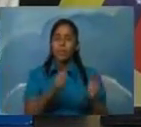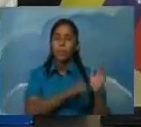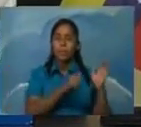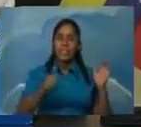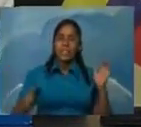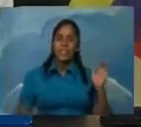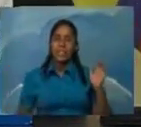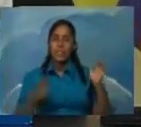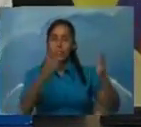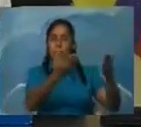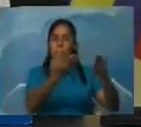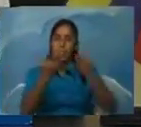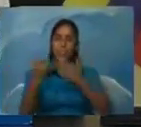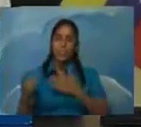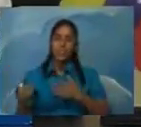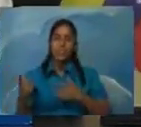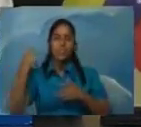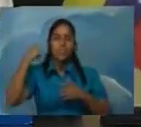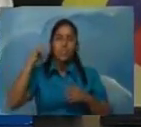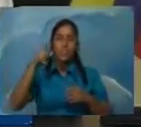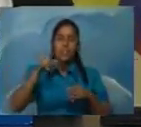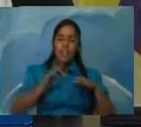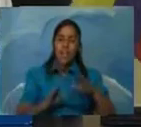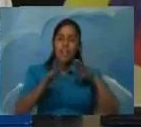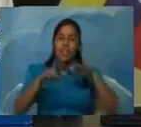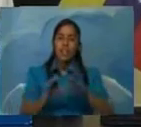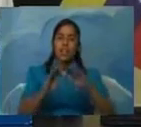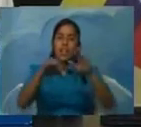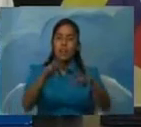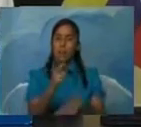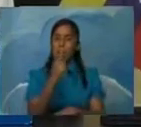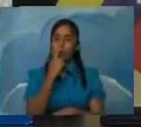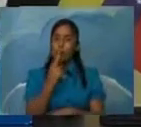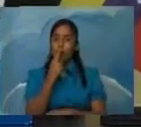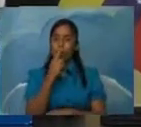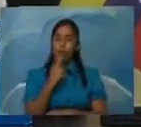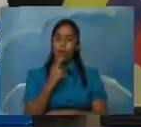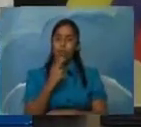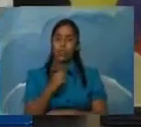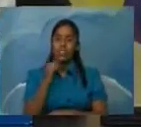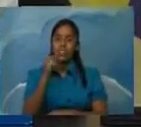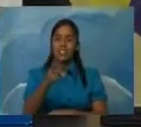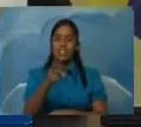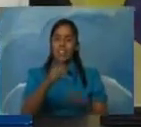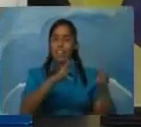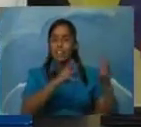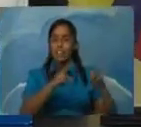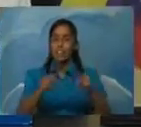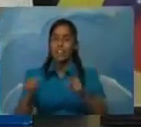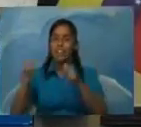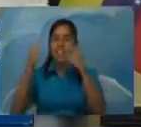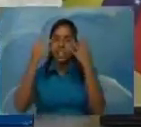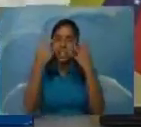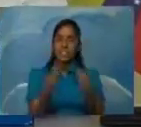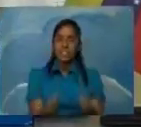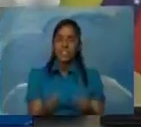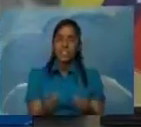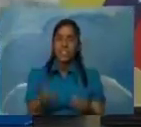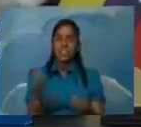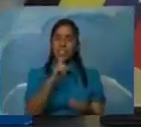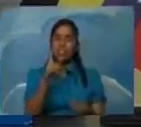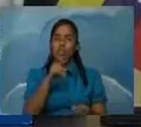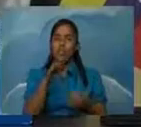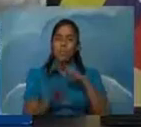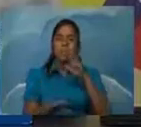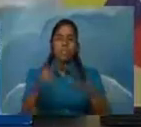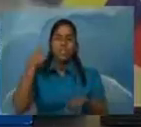Señor te pasó a través del Mar Rojo. Y en tierra seca, no pasaste